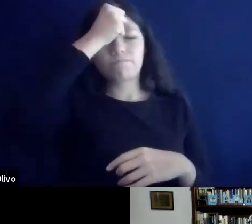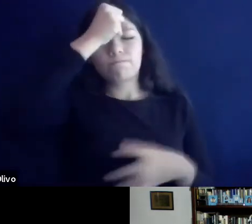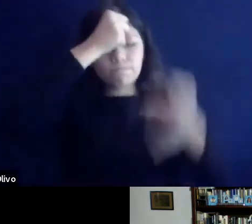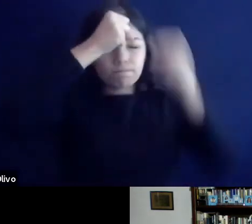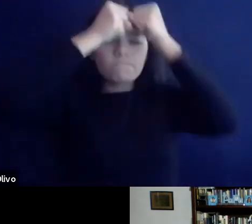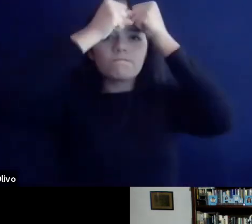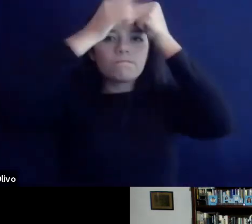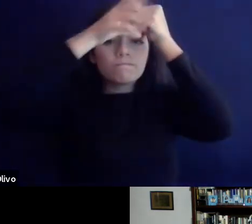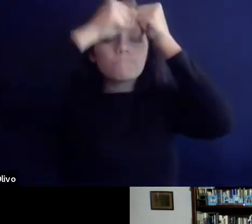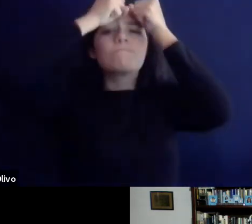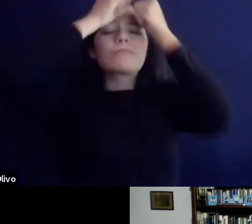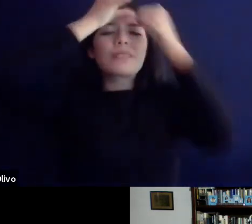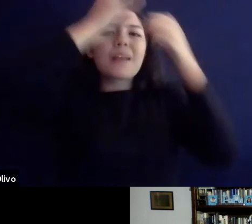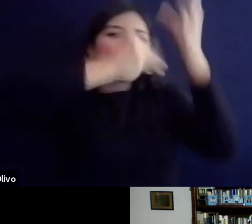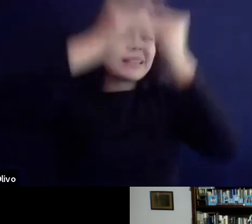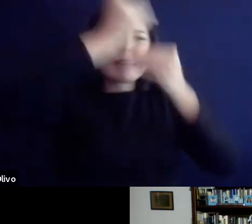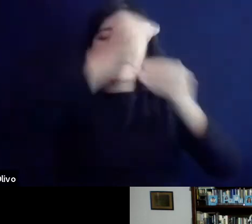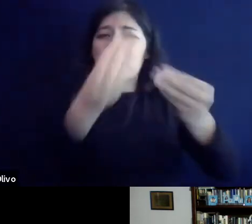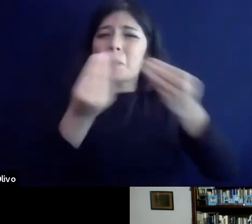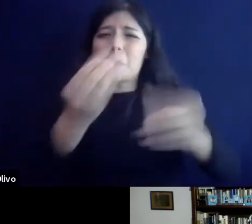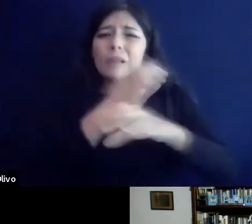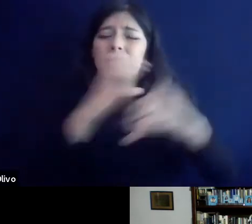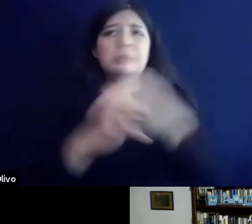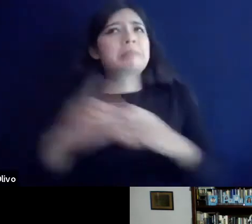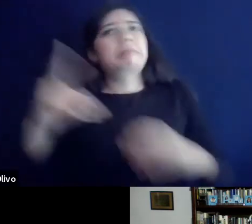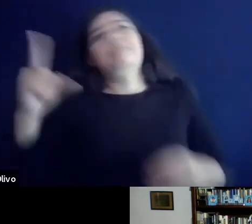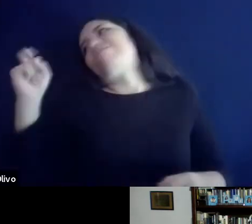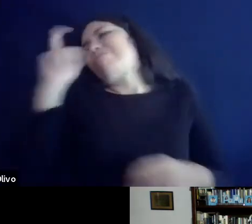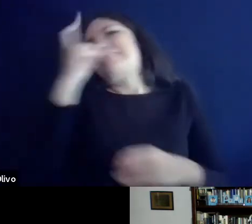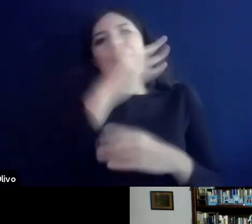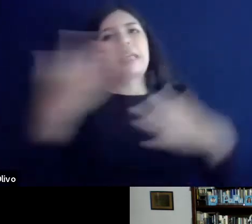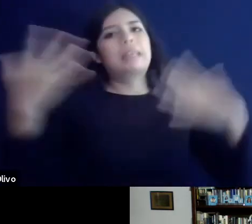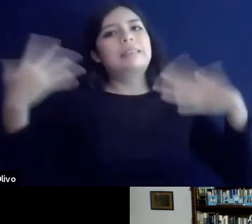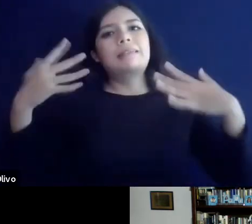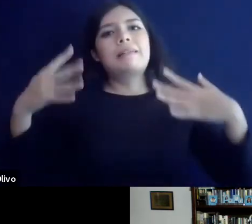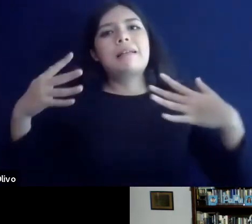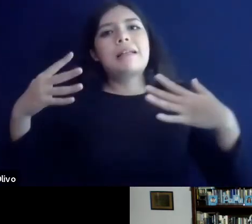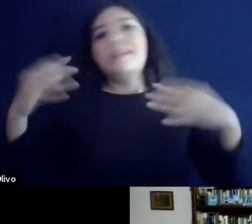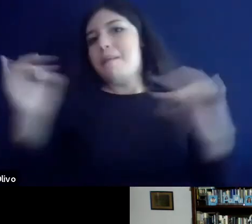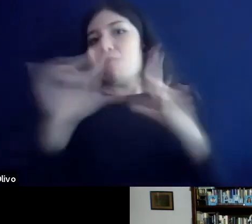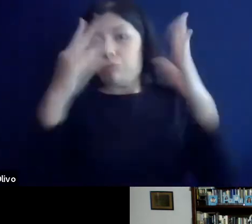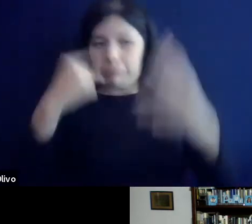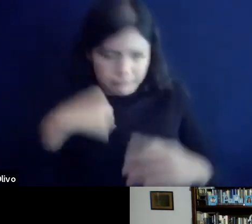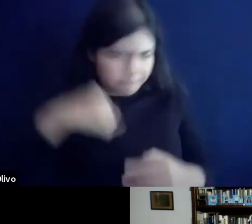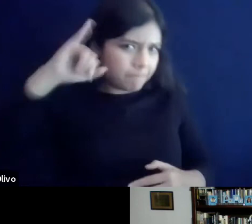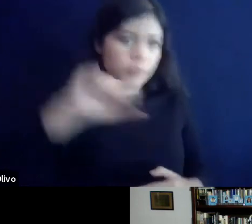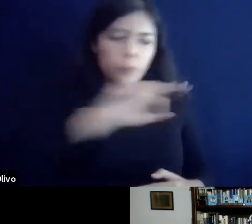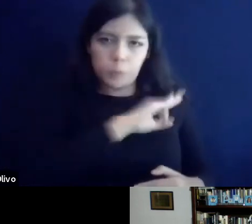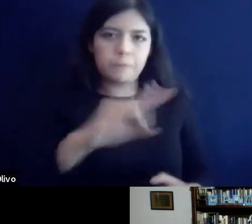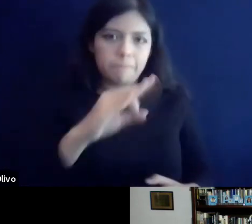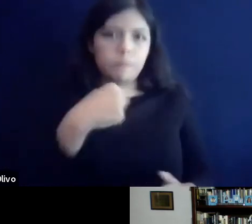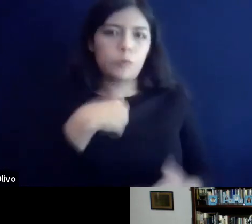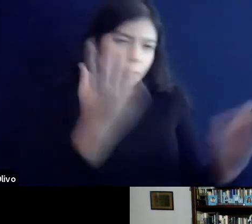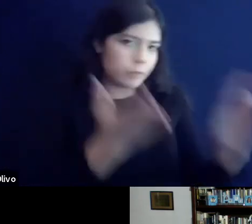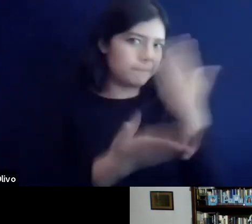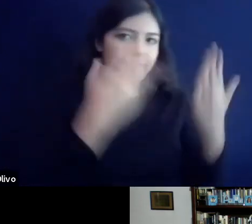dices, hijo de la madre, ¿no? O sea, pues vas, ¿no? O sea, tu carácter es de... Y vas, ¿no? Y entonces lo que